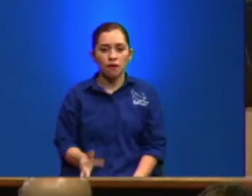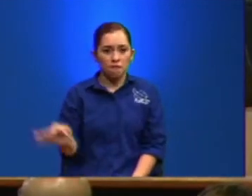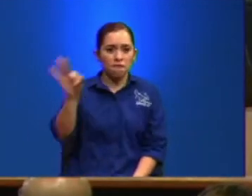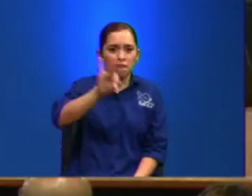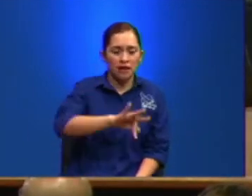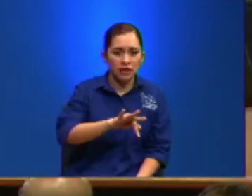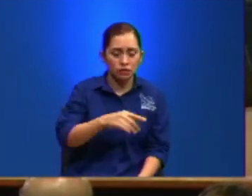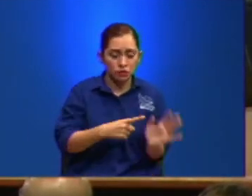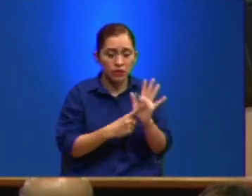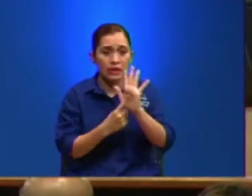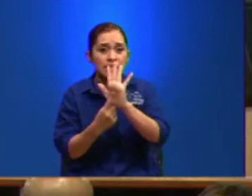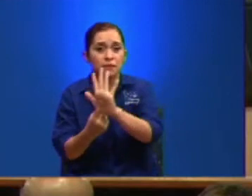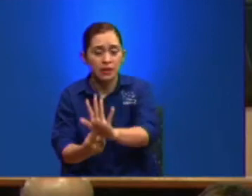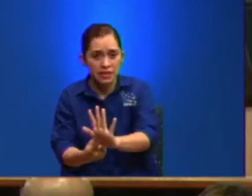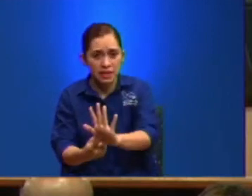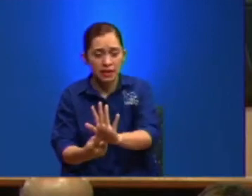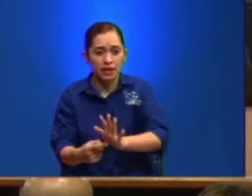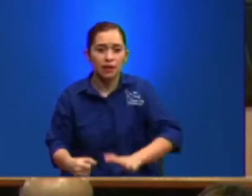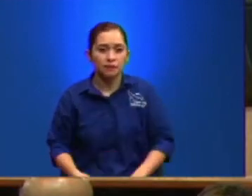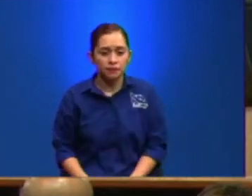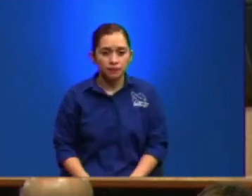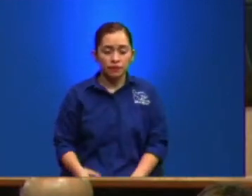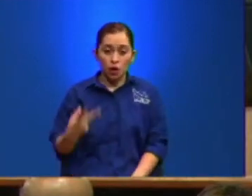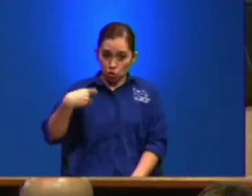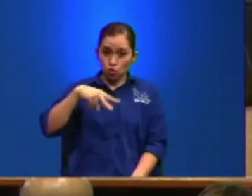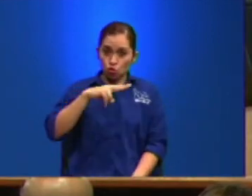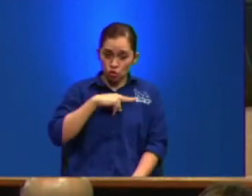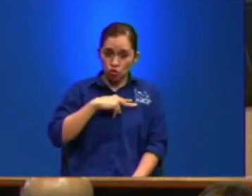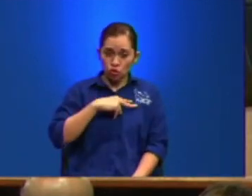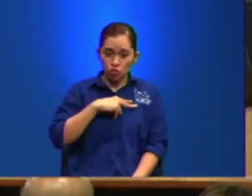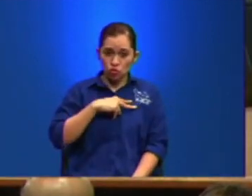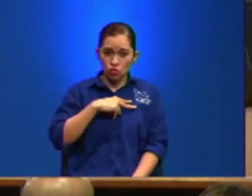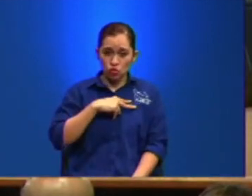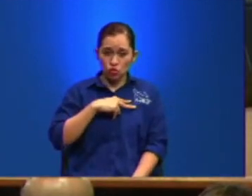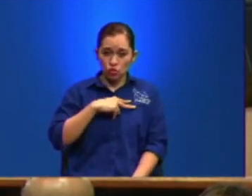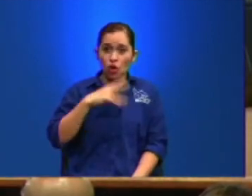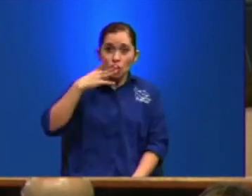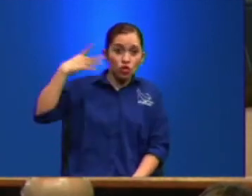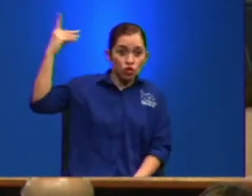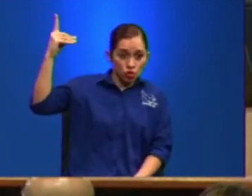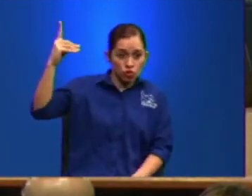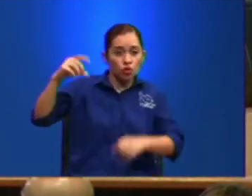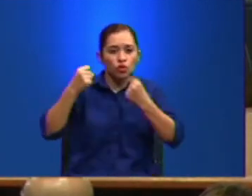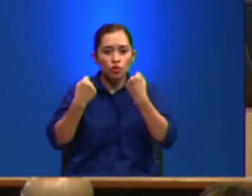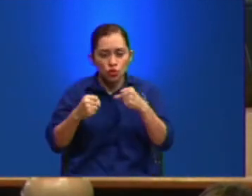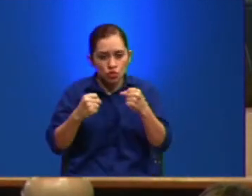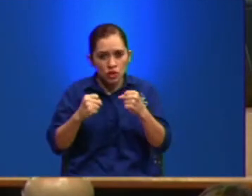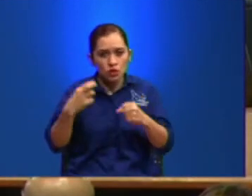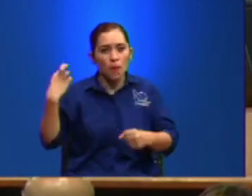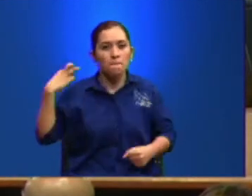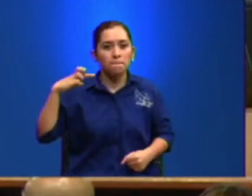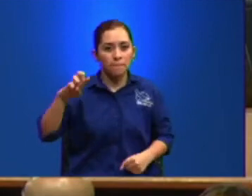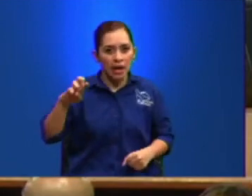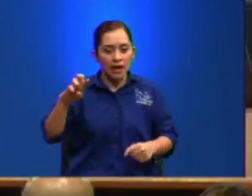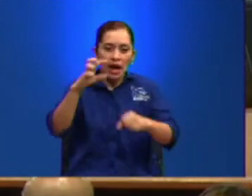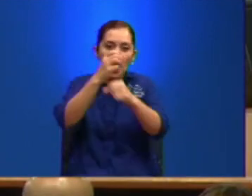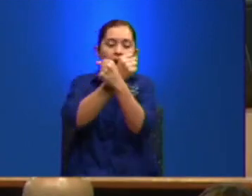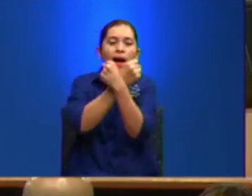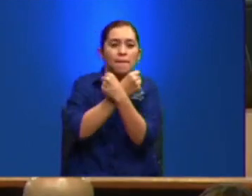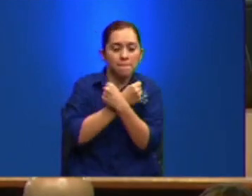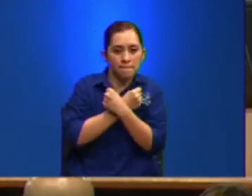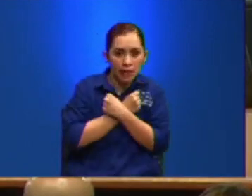porque como le hemos estado platicando nosotros fuimos creados para amar una de las razones que nosotros venimos de la tierra